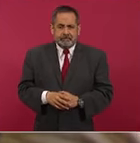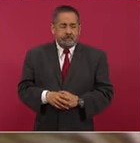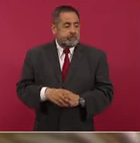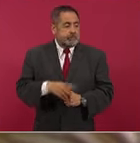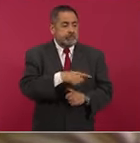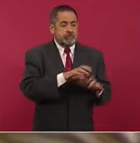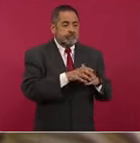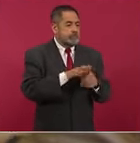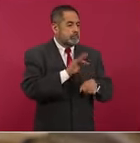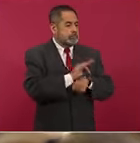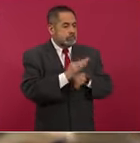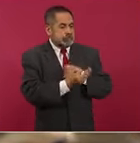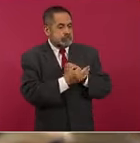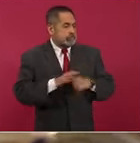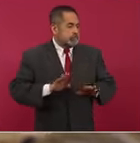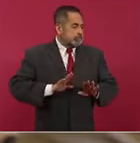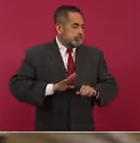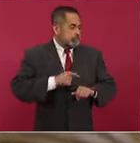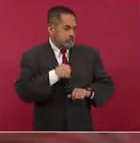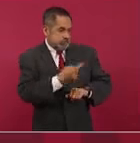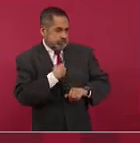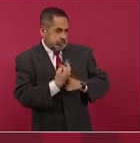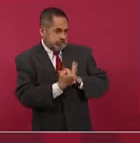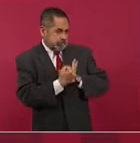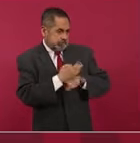Defienden intereses.